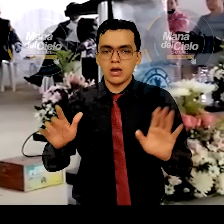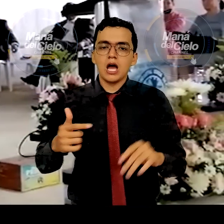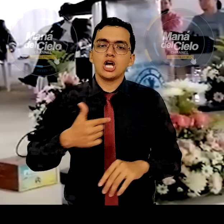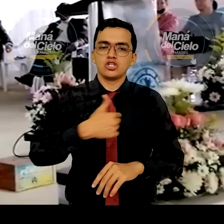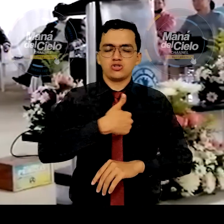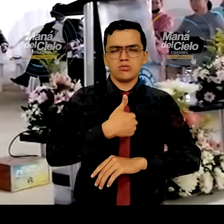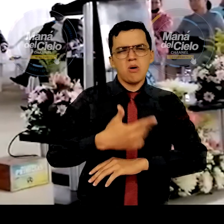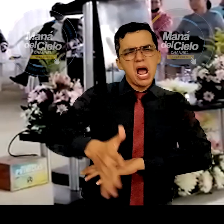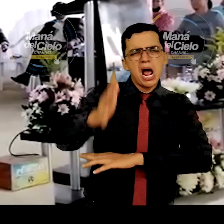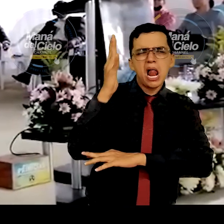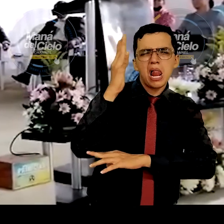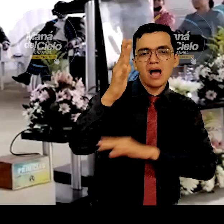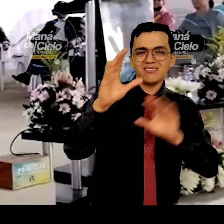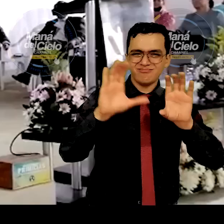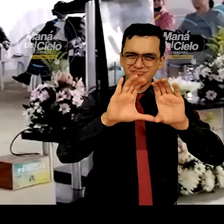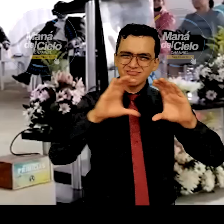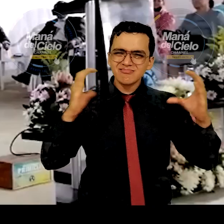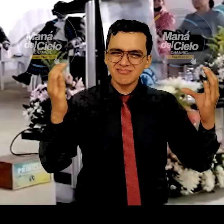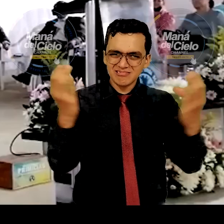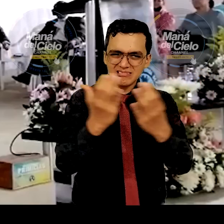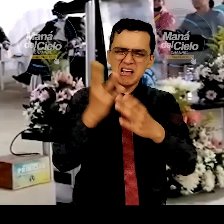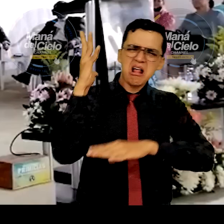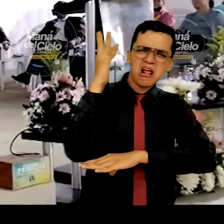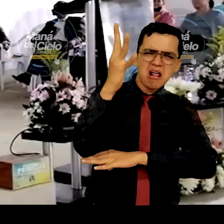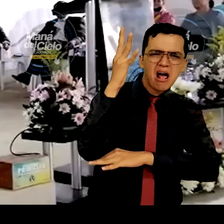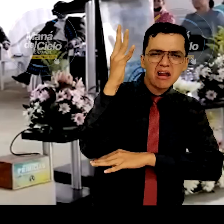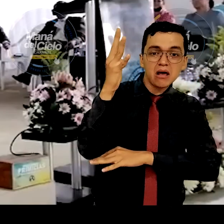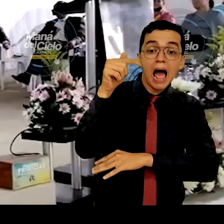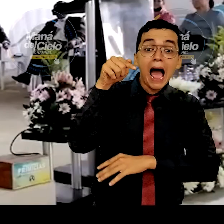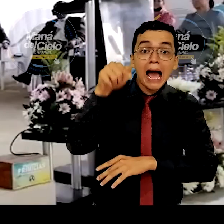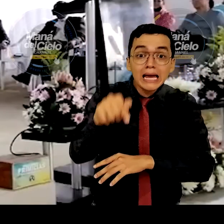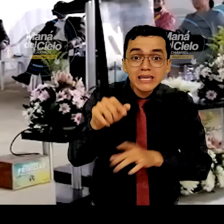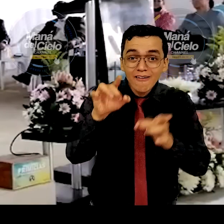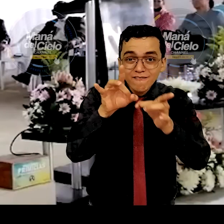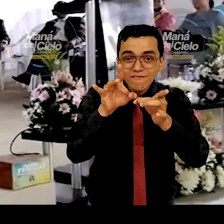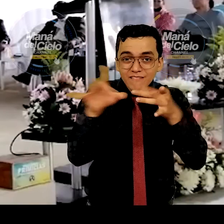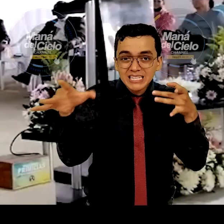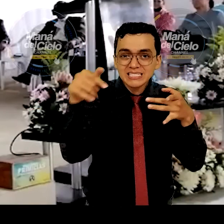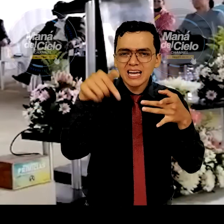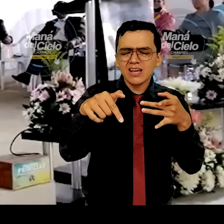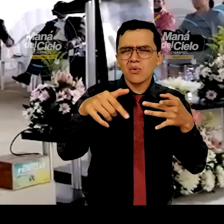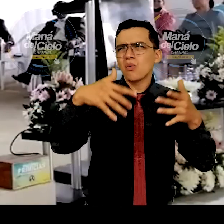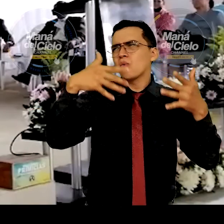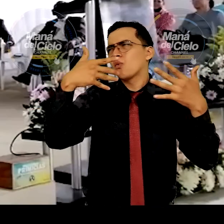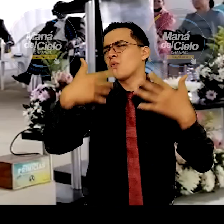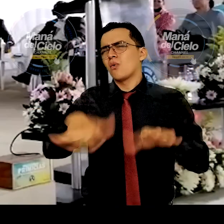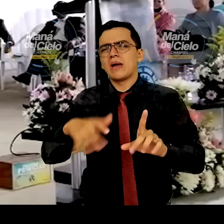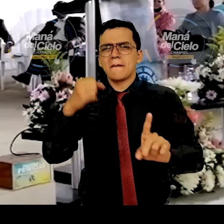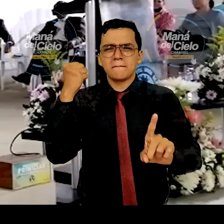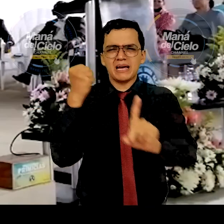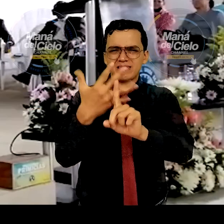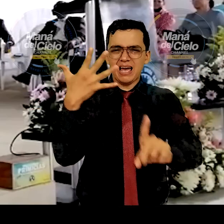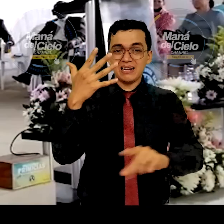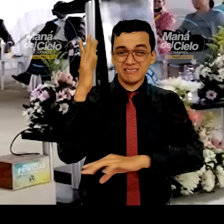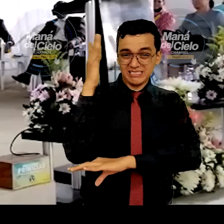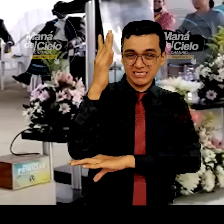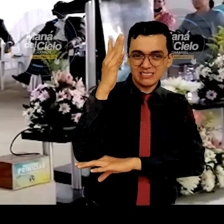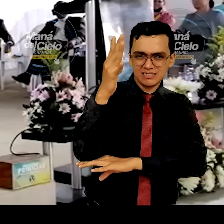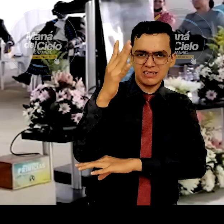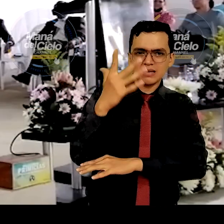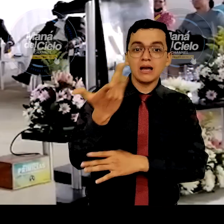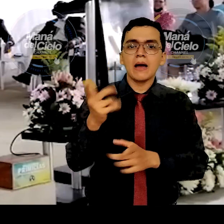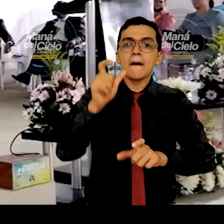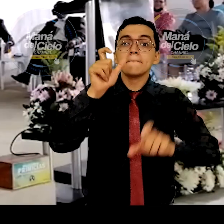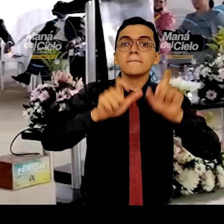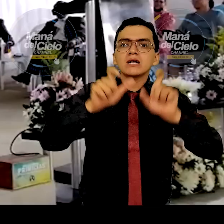noche fue extraordinario. Eso casi es irrepetible. La